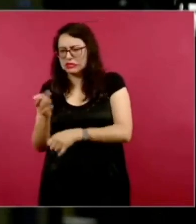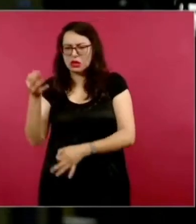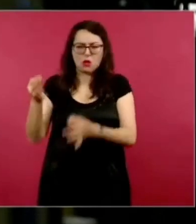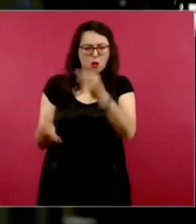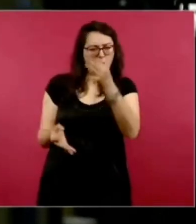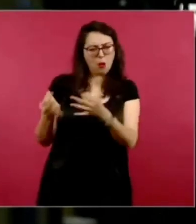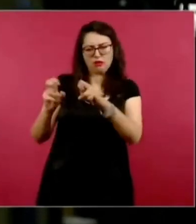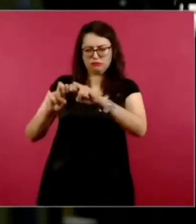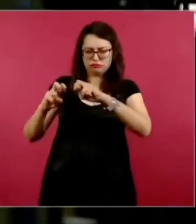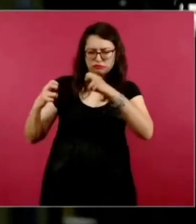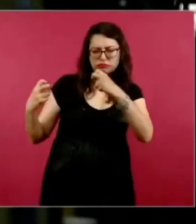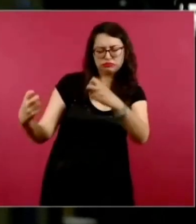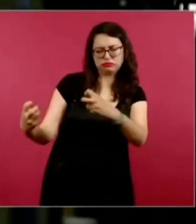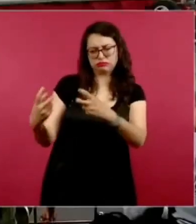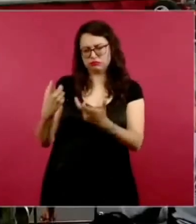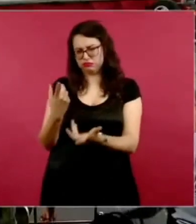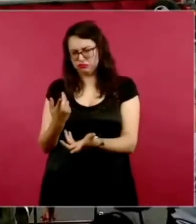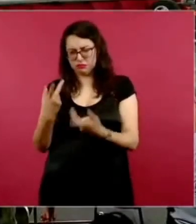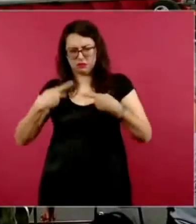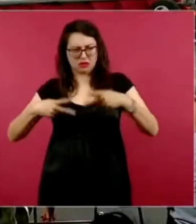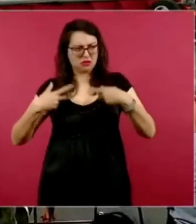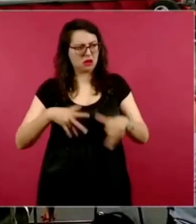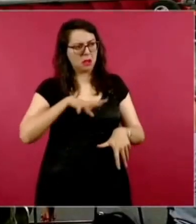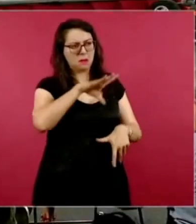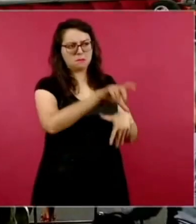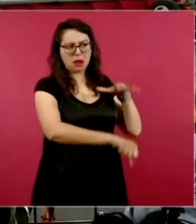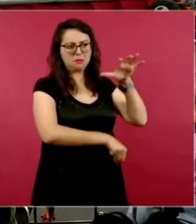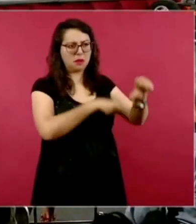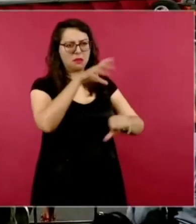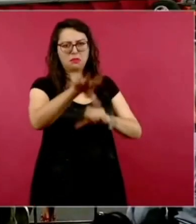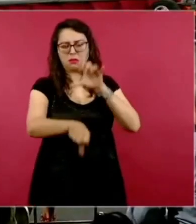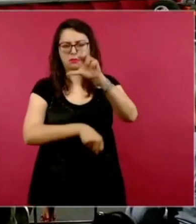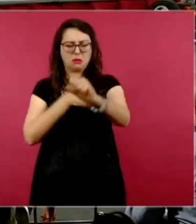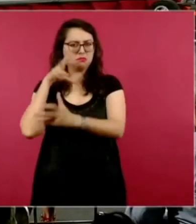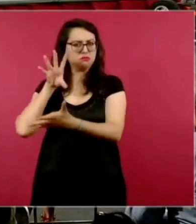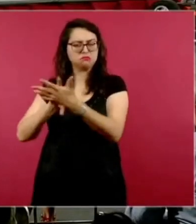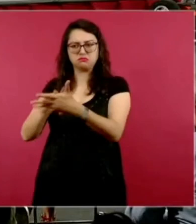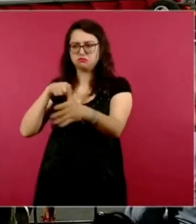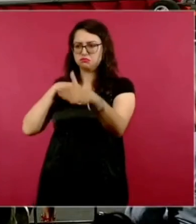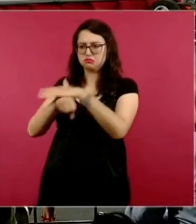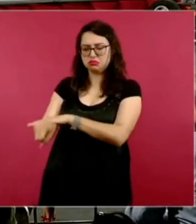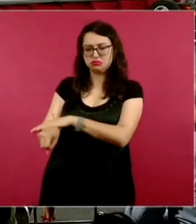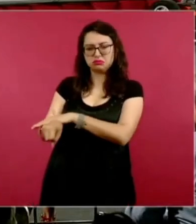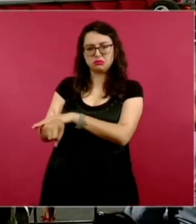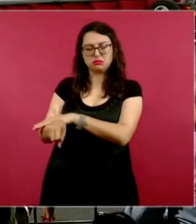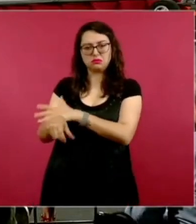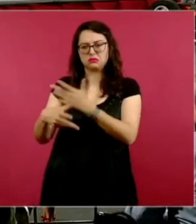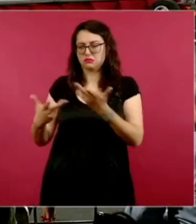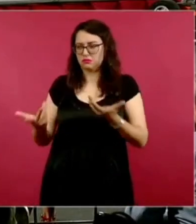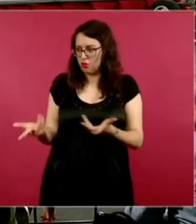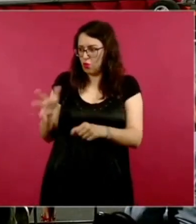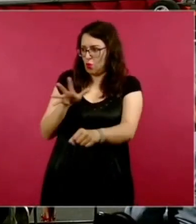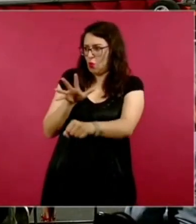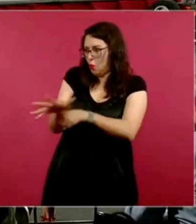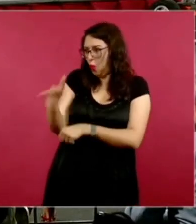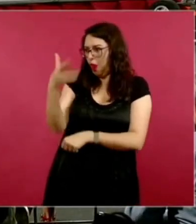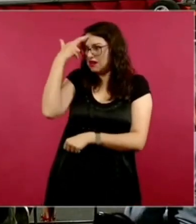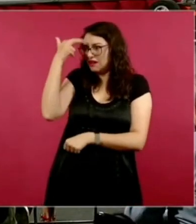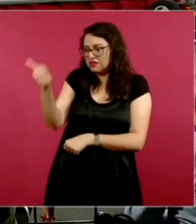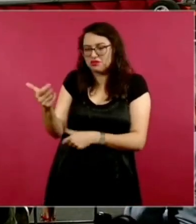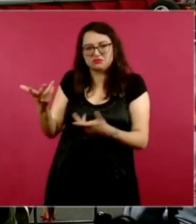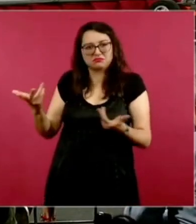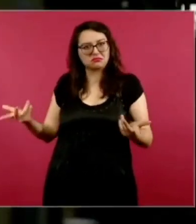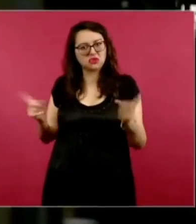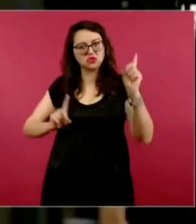se ha mantenido a personas injustamente presas o por otro lado se ha liberado de manera dudosa a otras personas. Para ejemplificar